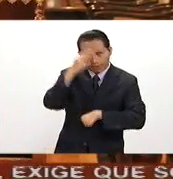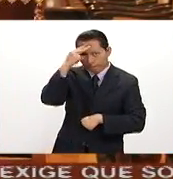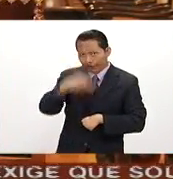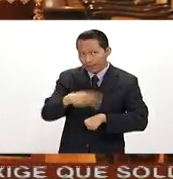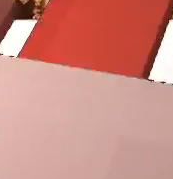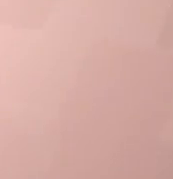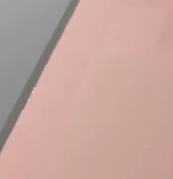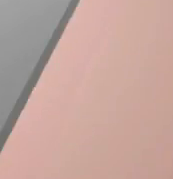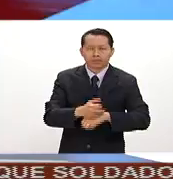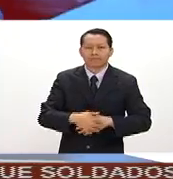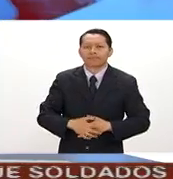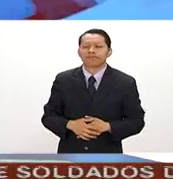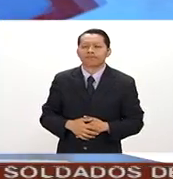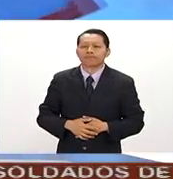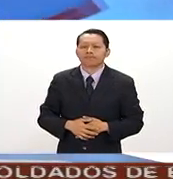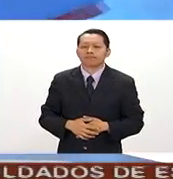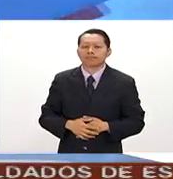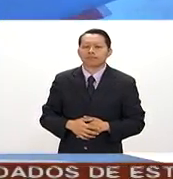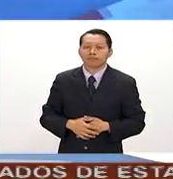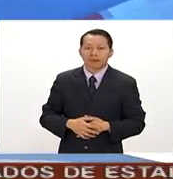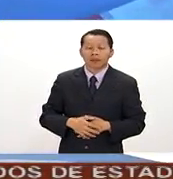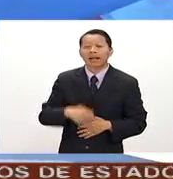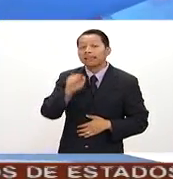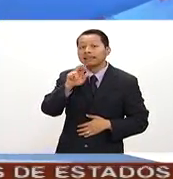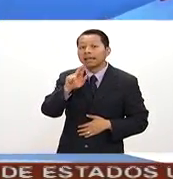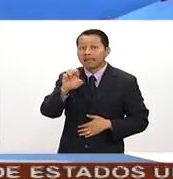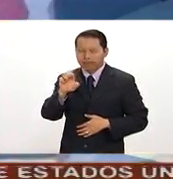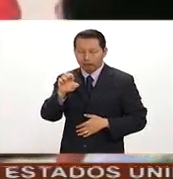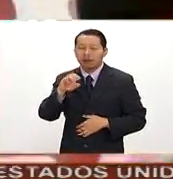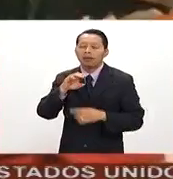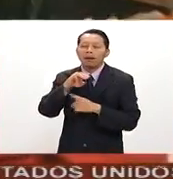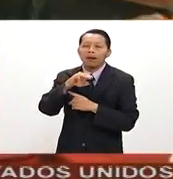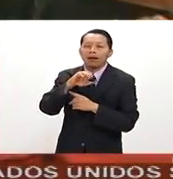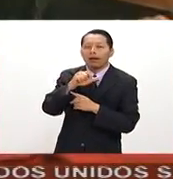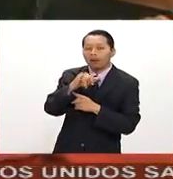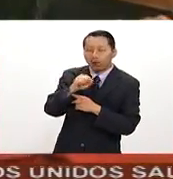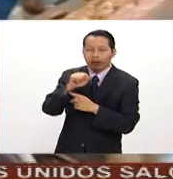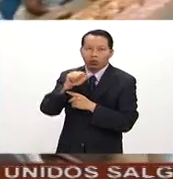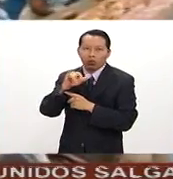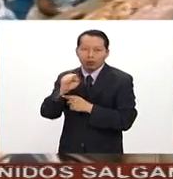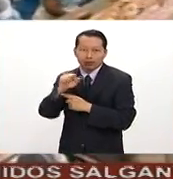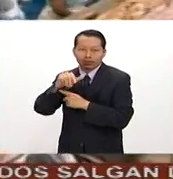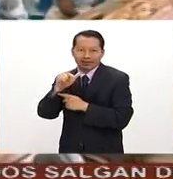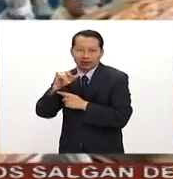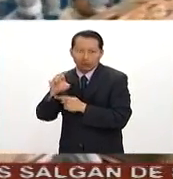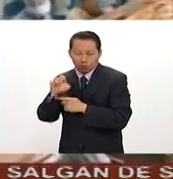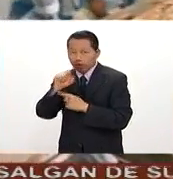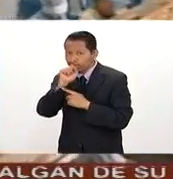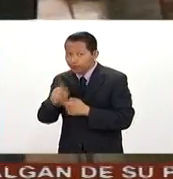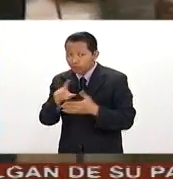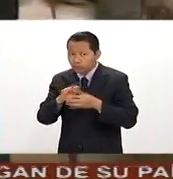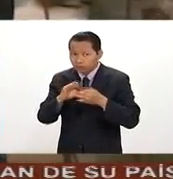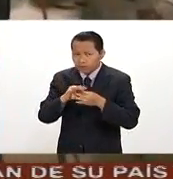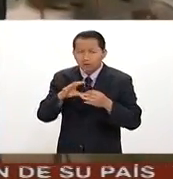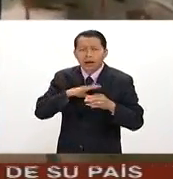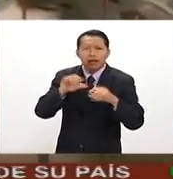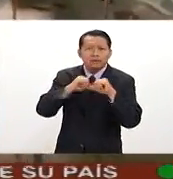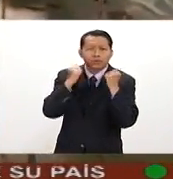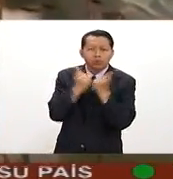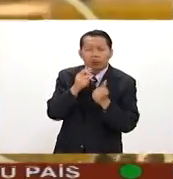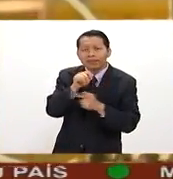Estados Unidos. La canciller Claudia Ruiz Massieu participó en el foro de alto nivel sobre el acuerdo de asociación